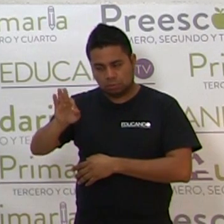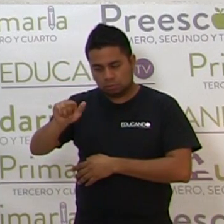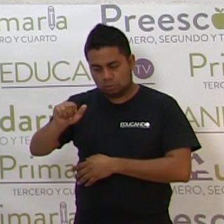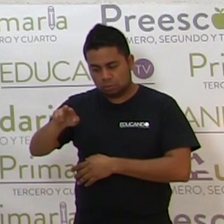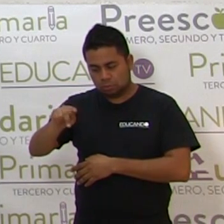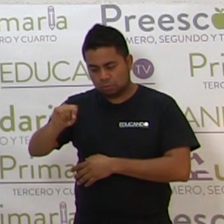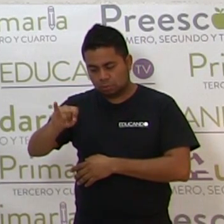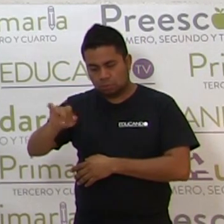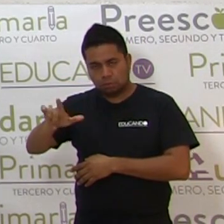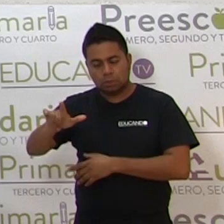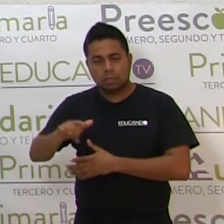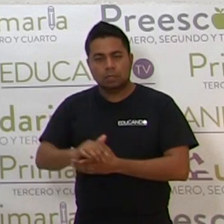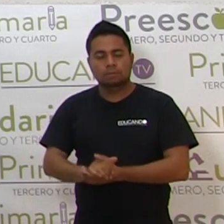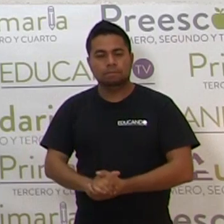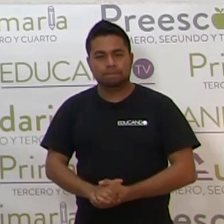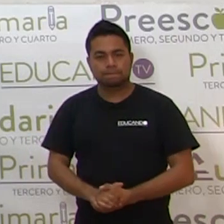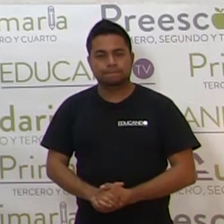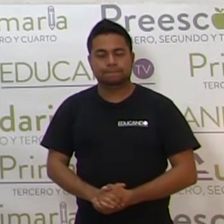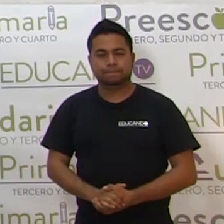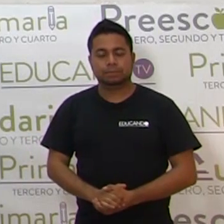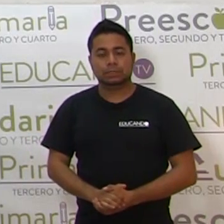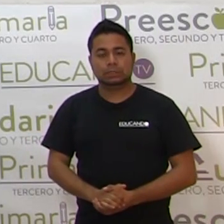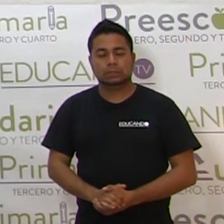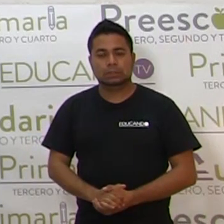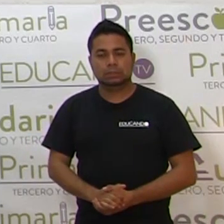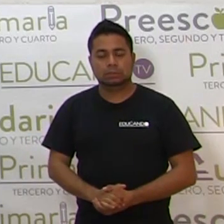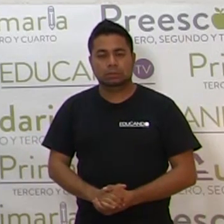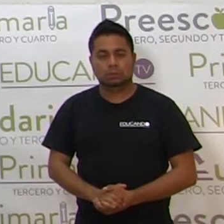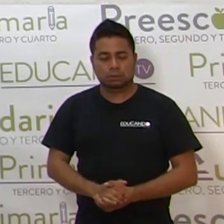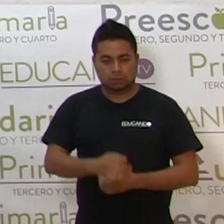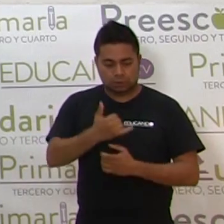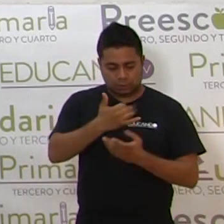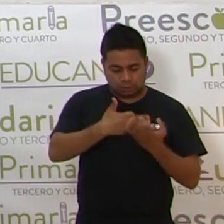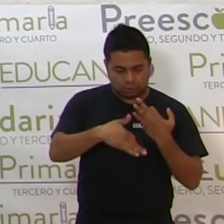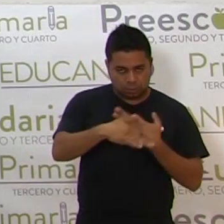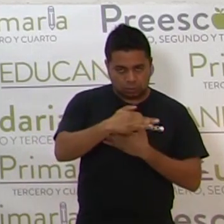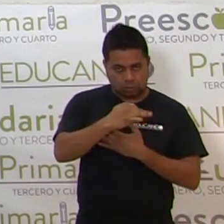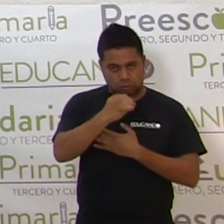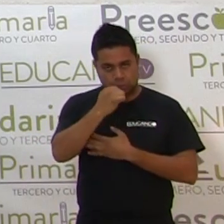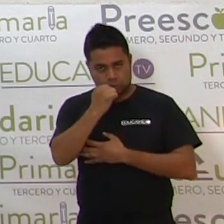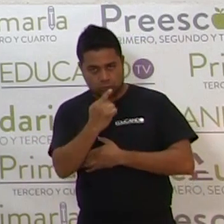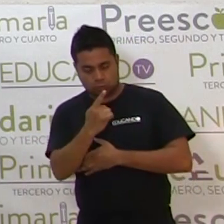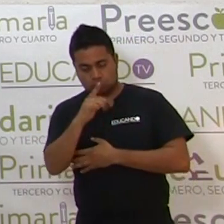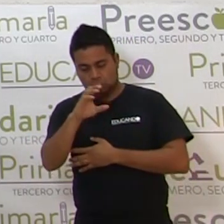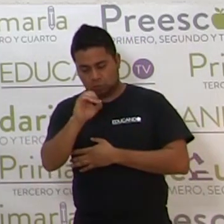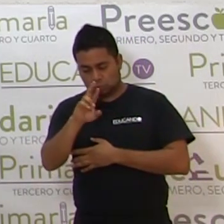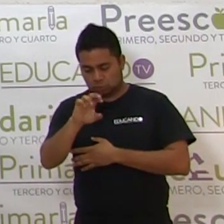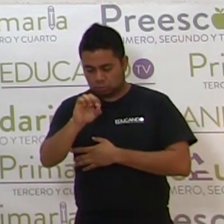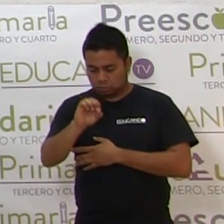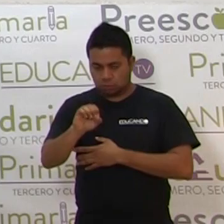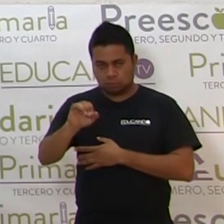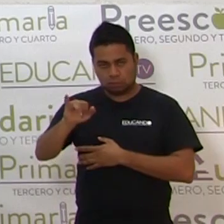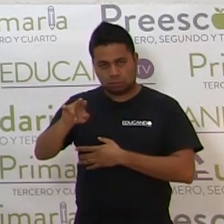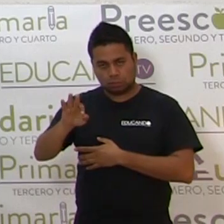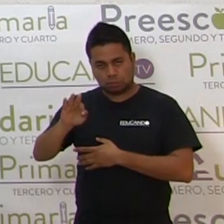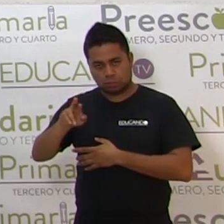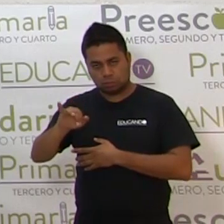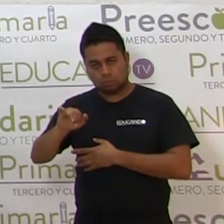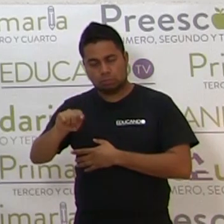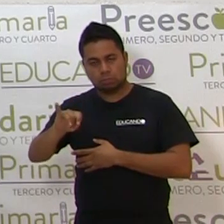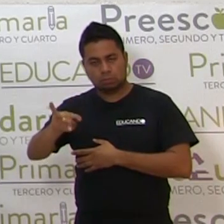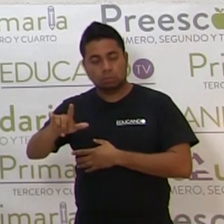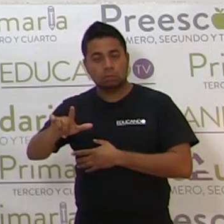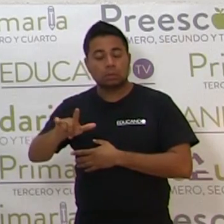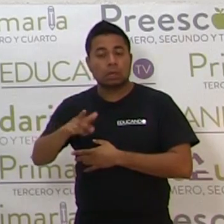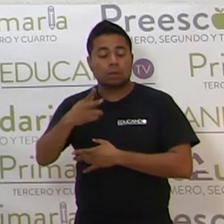infantil. ¿Bien? Y todo un coro infantil. Ese es otro verso. Pero,